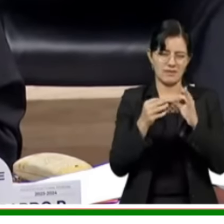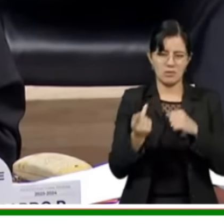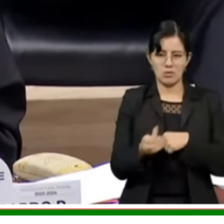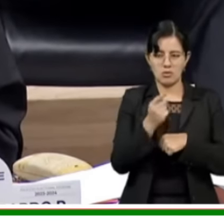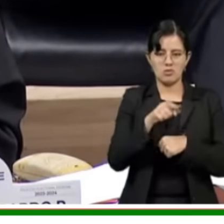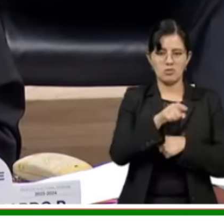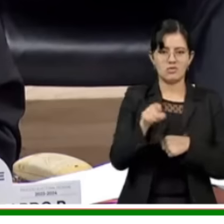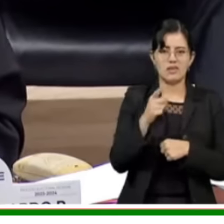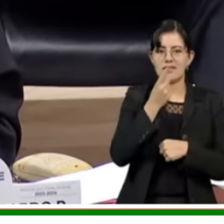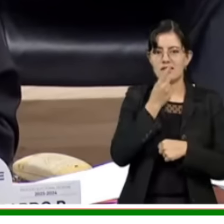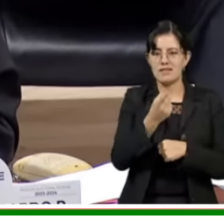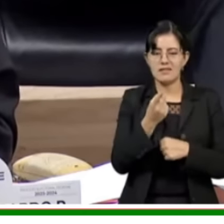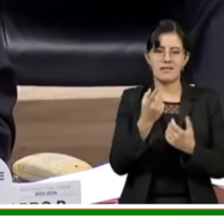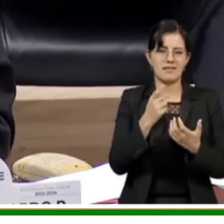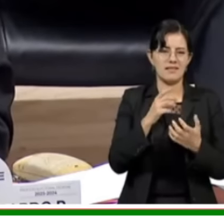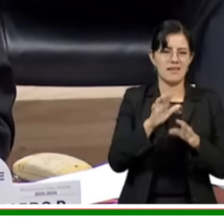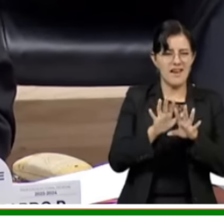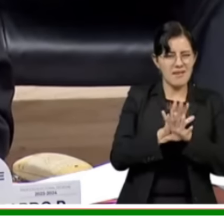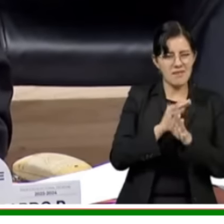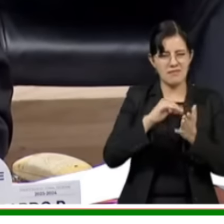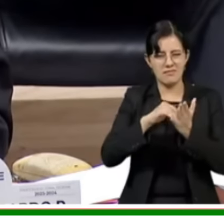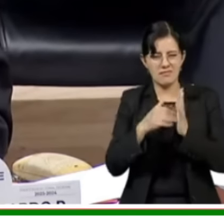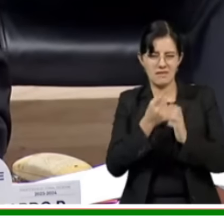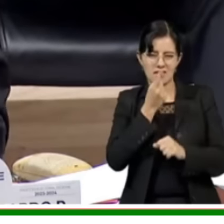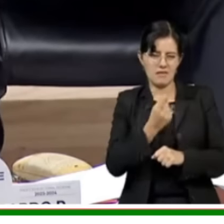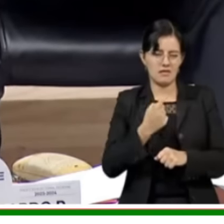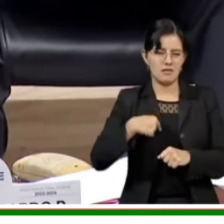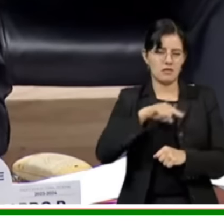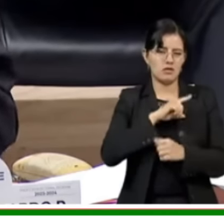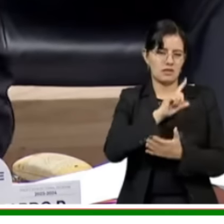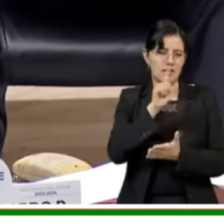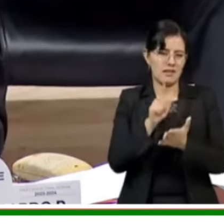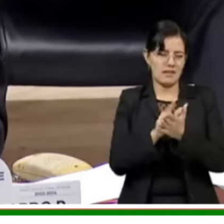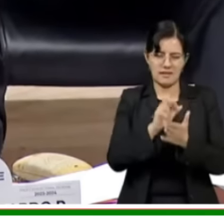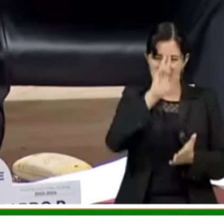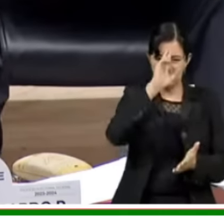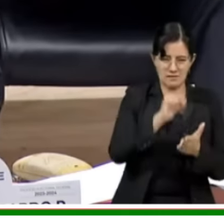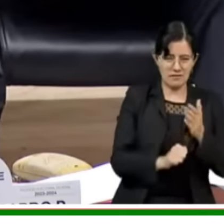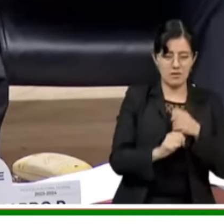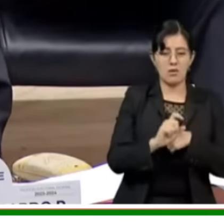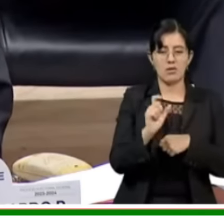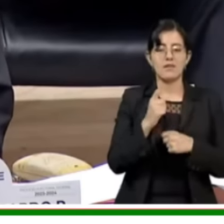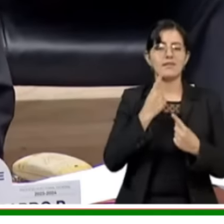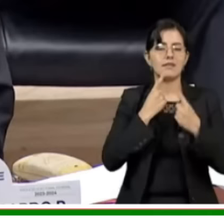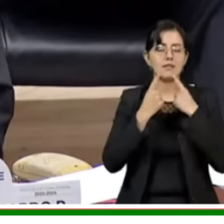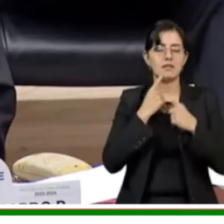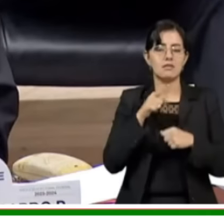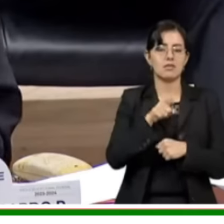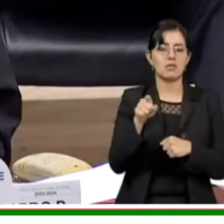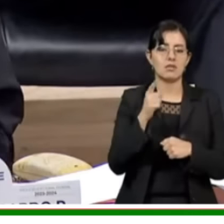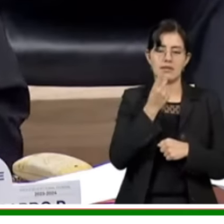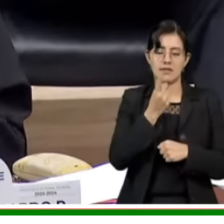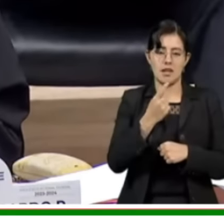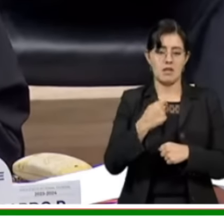tuercen y dicen que estamos violentando la ley cada que hay un debate plantean y ponen en nuestra boca cosas que no